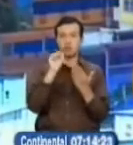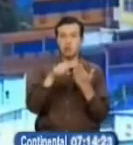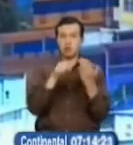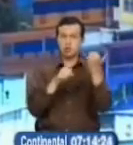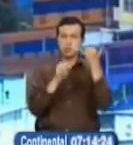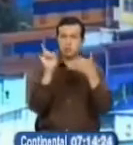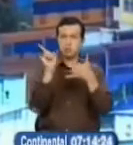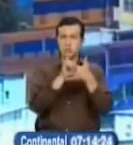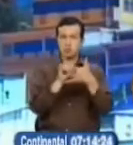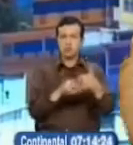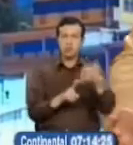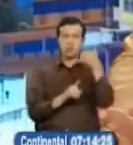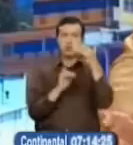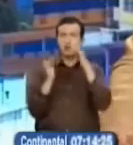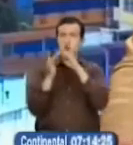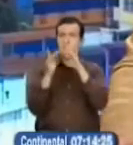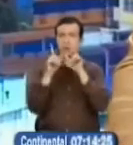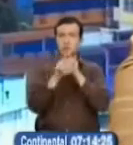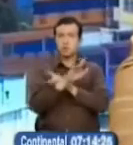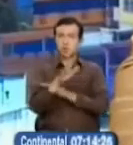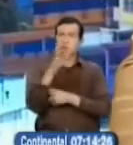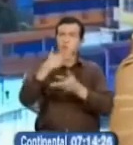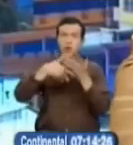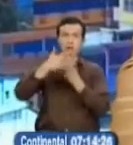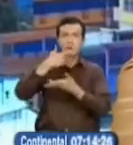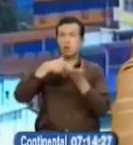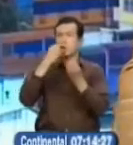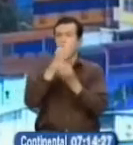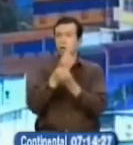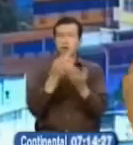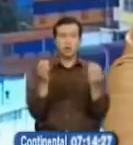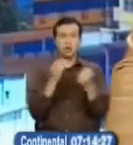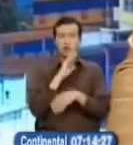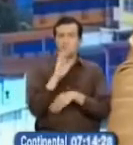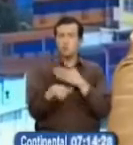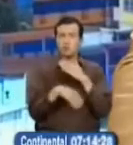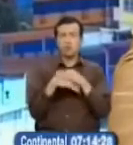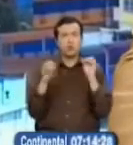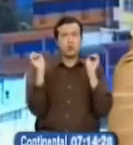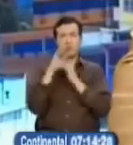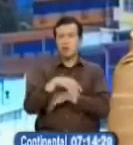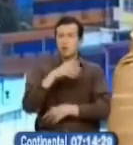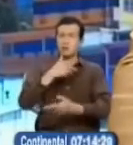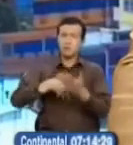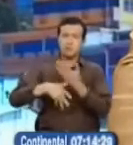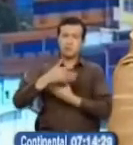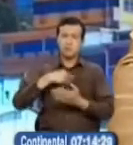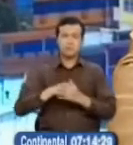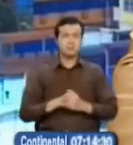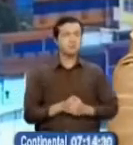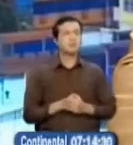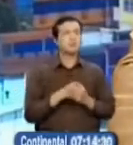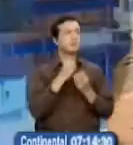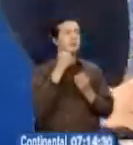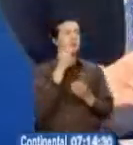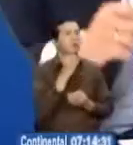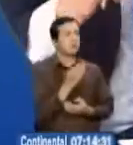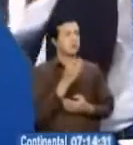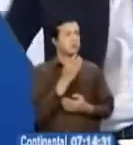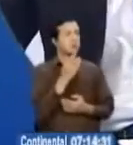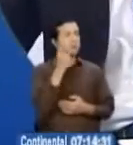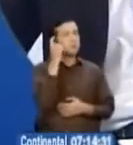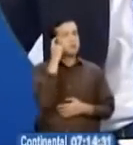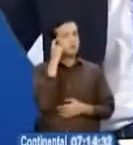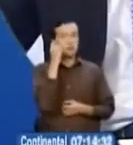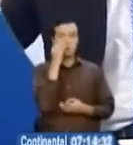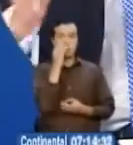y conecta con toda esta gente que quiere compartir información, absolutamente gratis. Pero más allá de la información, Gustavo, que la